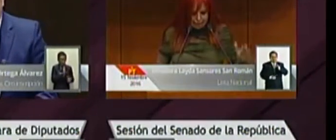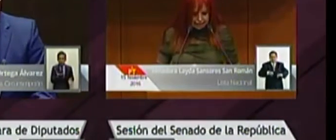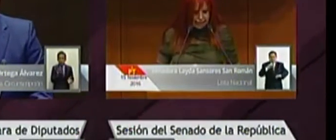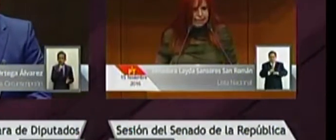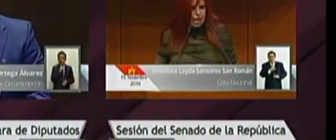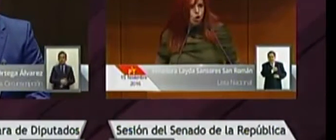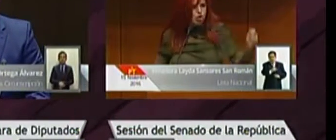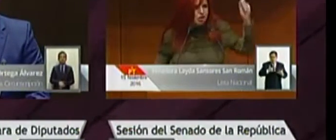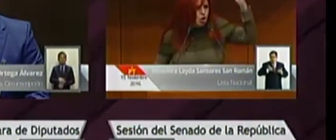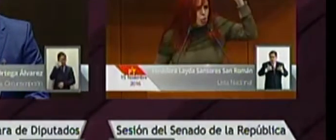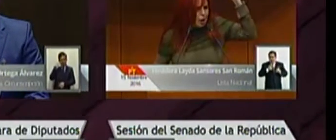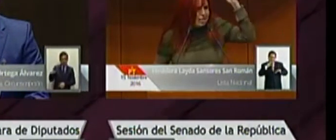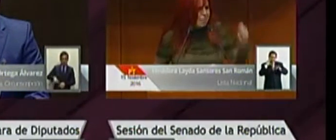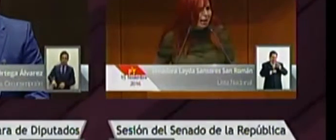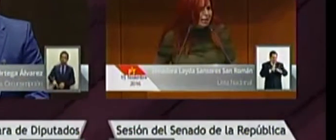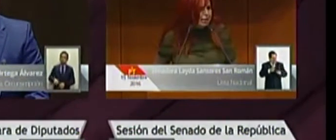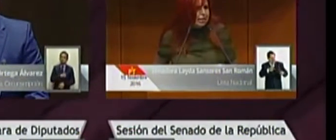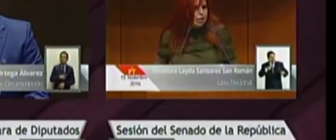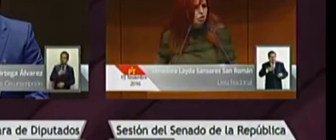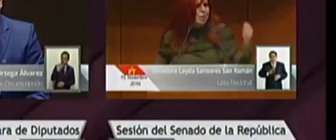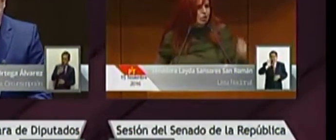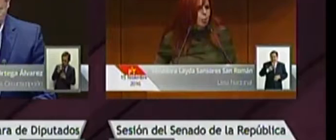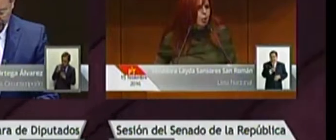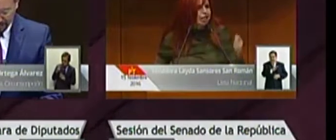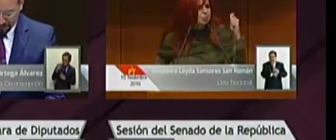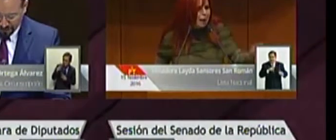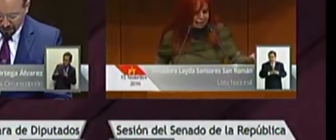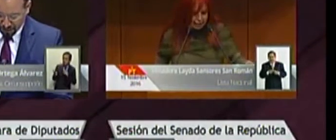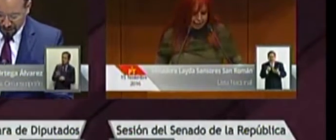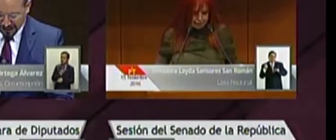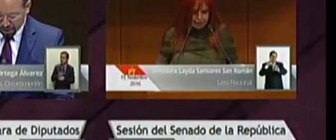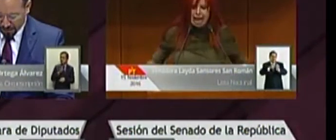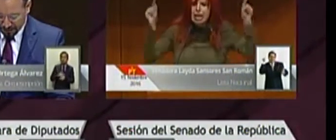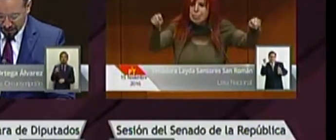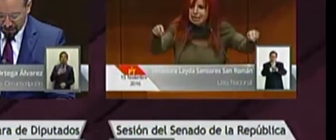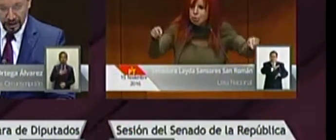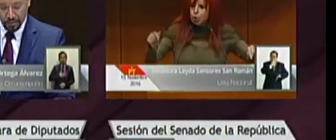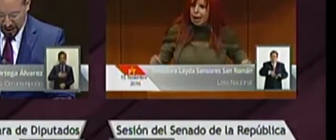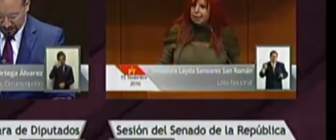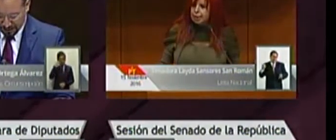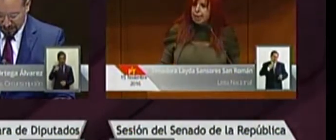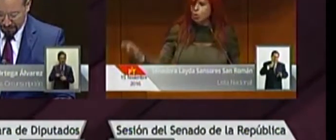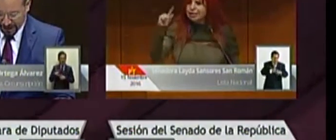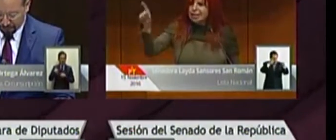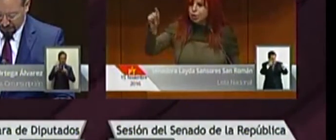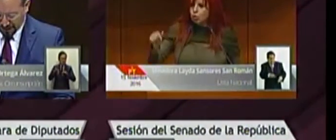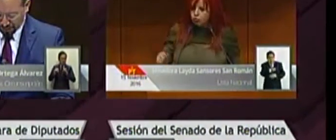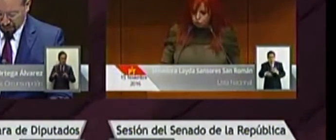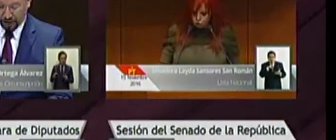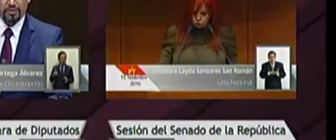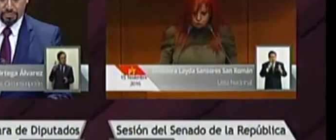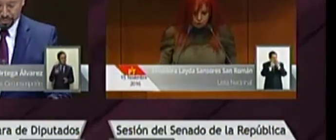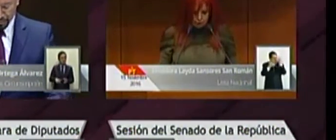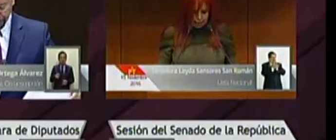mexicano, porque la justicia de primer nivel y las ventanillas de cualquier instancia de gobierno se han convertido en un lastre para los